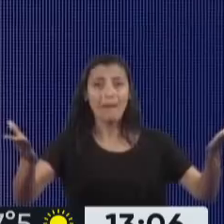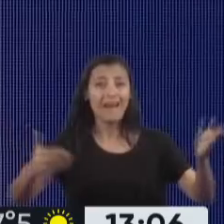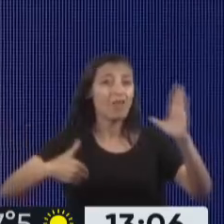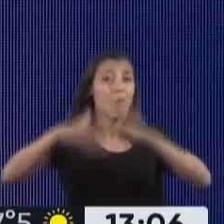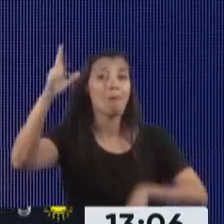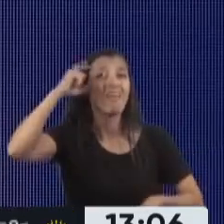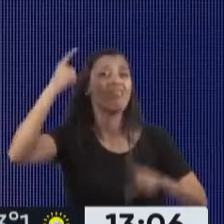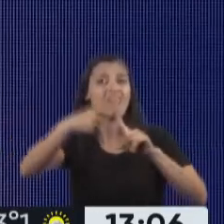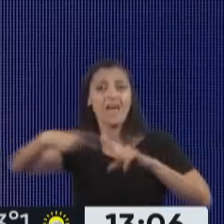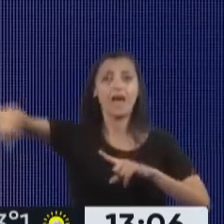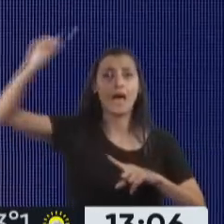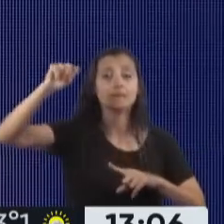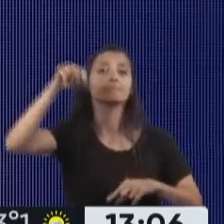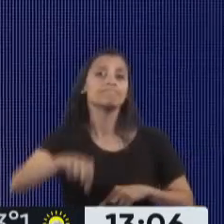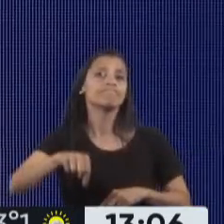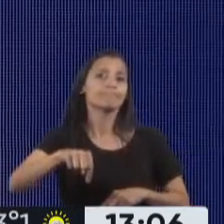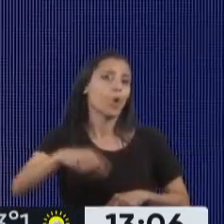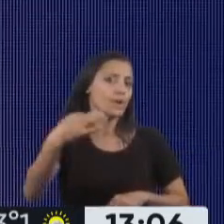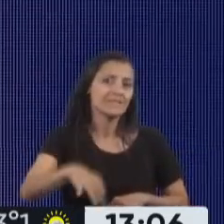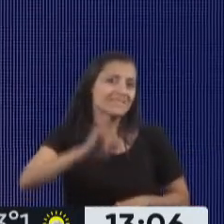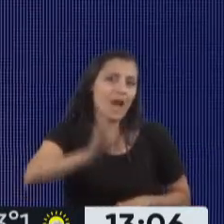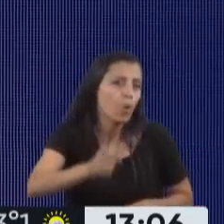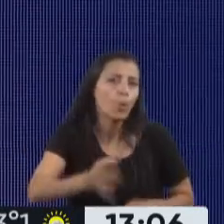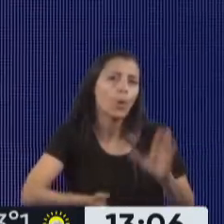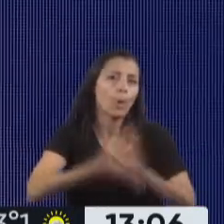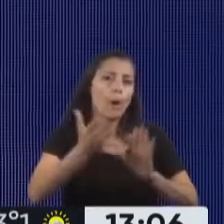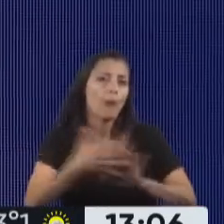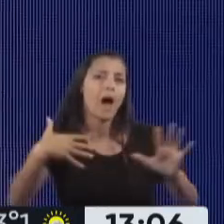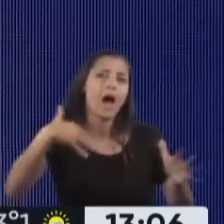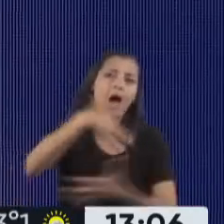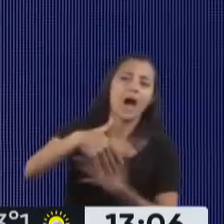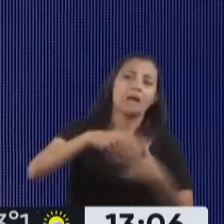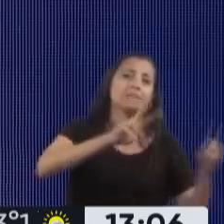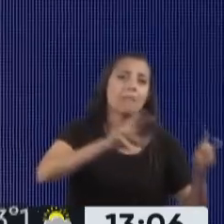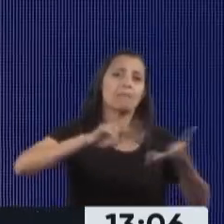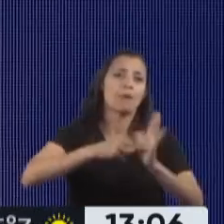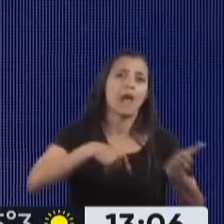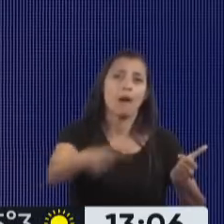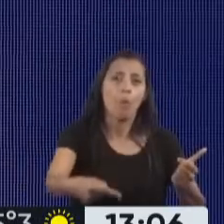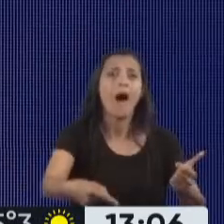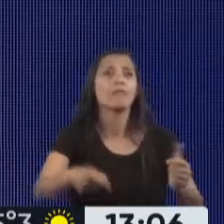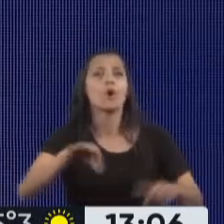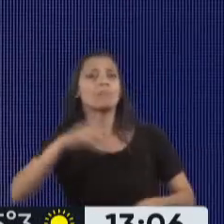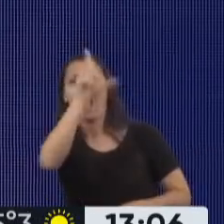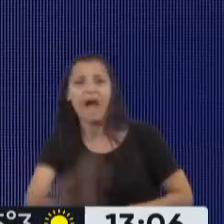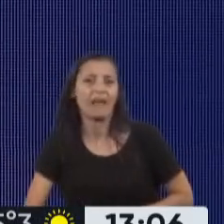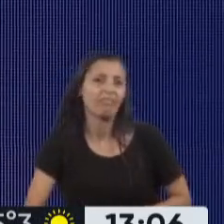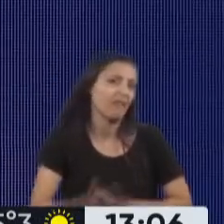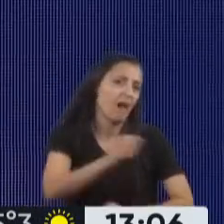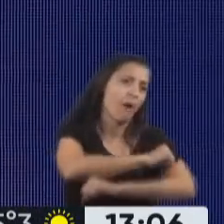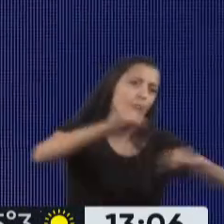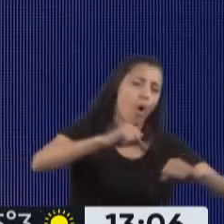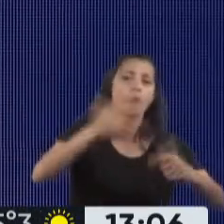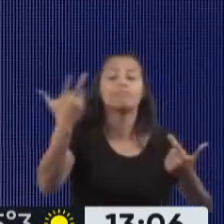10 veces y estaríamos discutiendo el carry trade y estaríamos discutiendo cuándo estaríamos por volar por los aires y